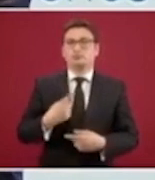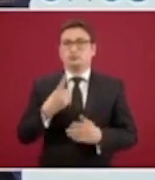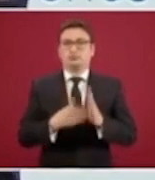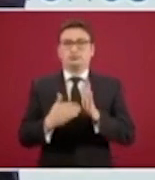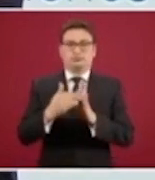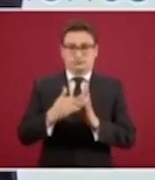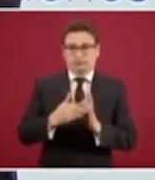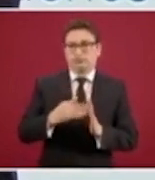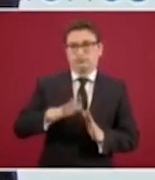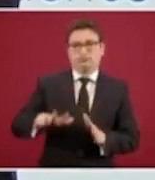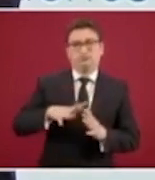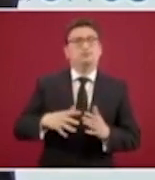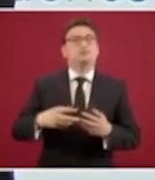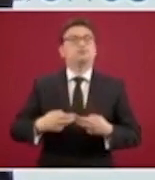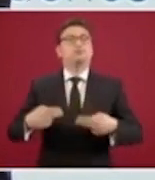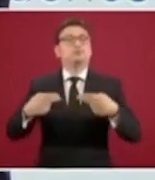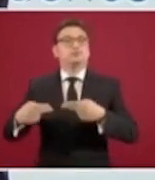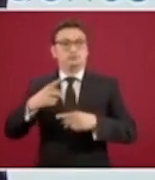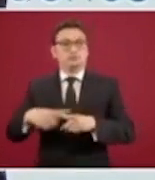de pequeños negocios,